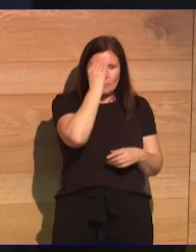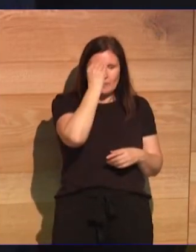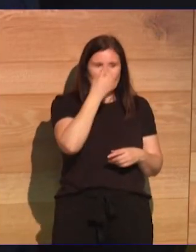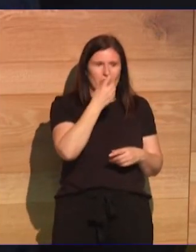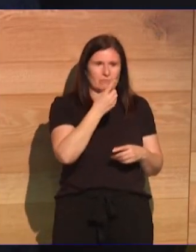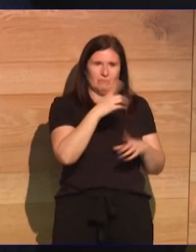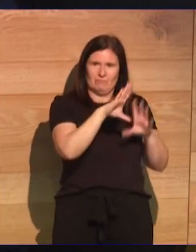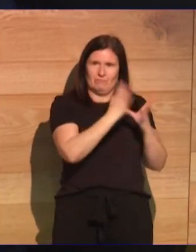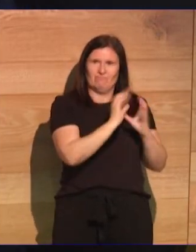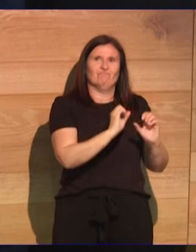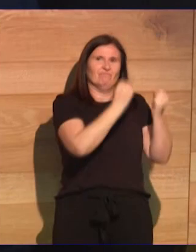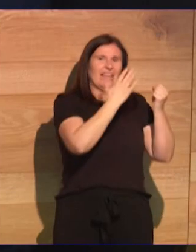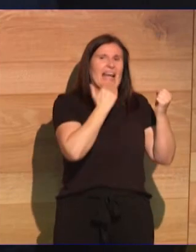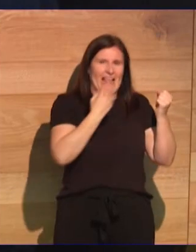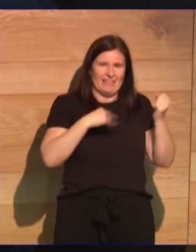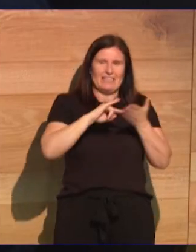salvar gracias a la tecnología.